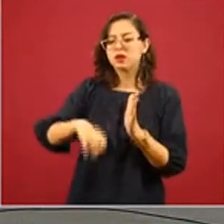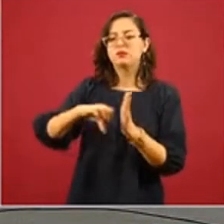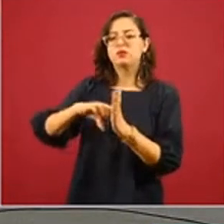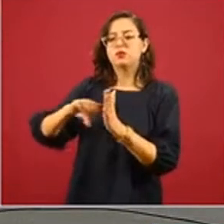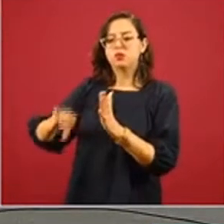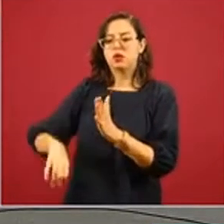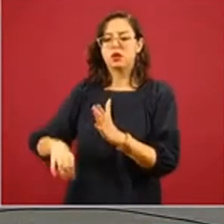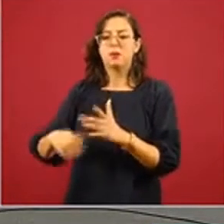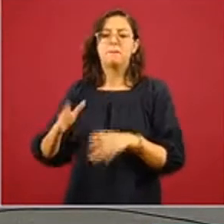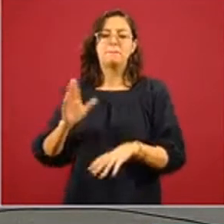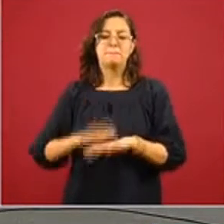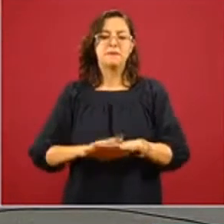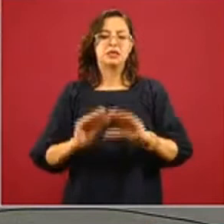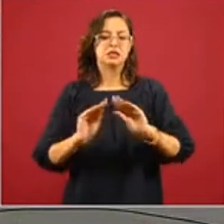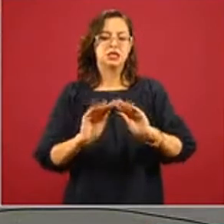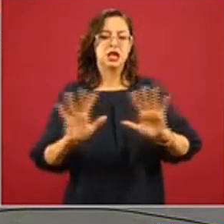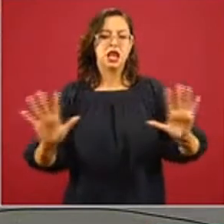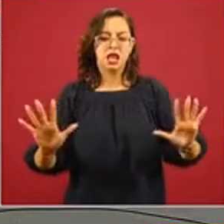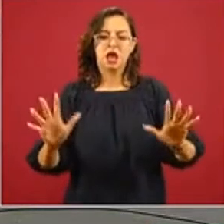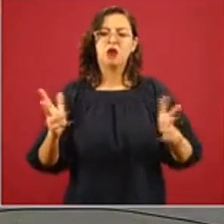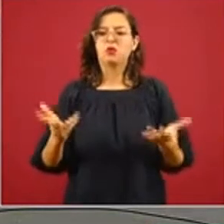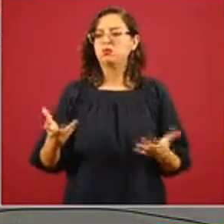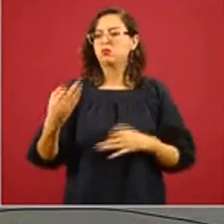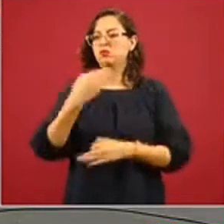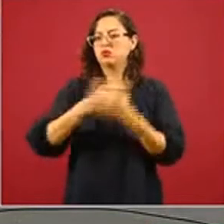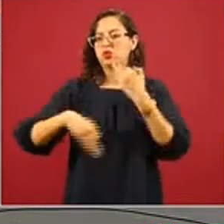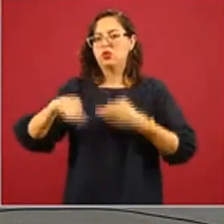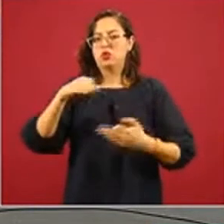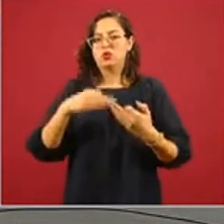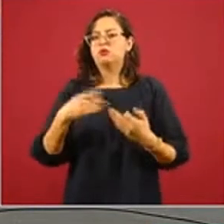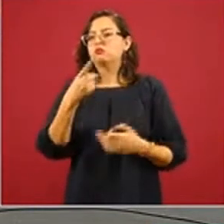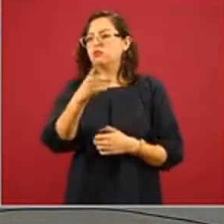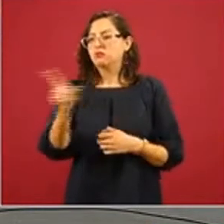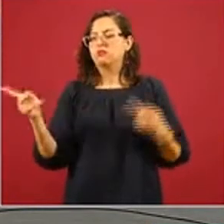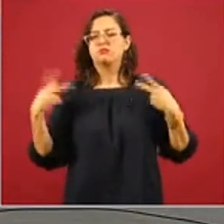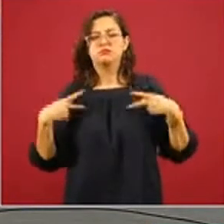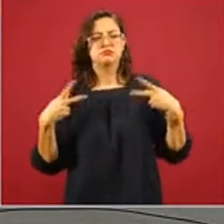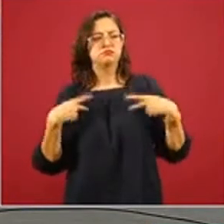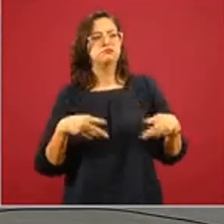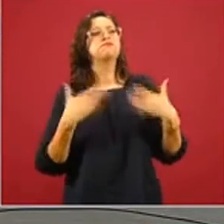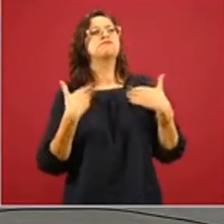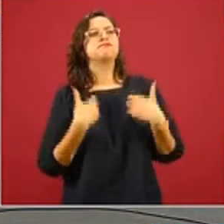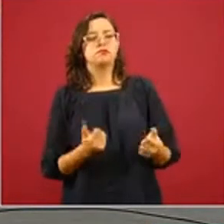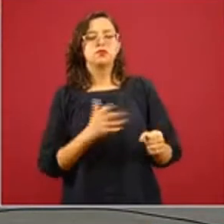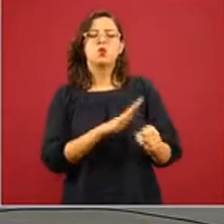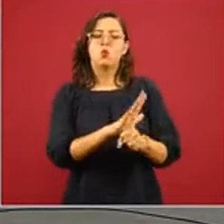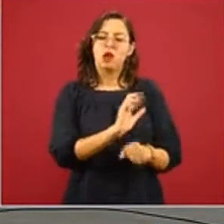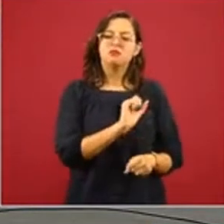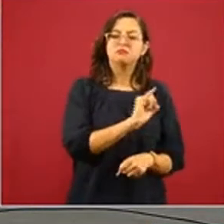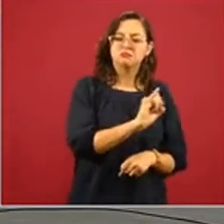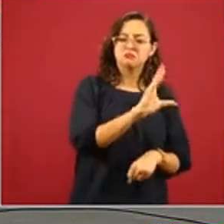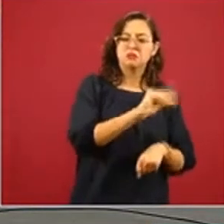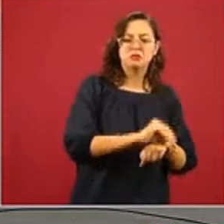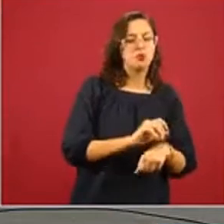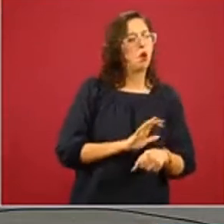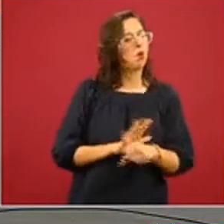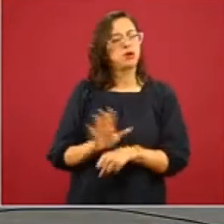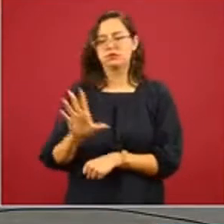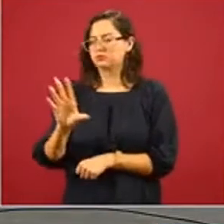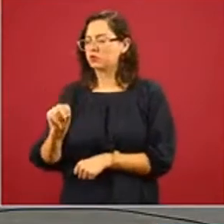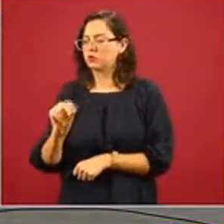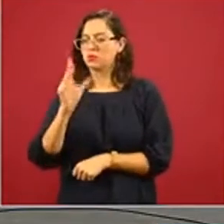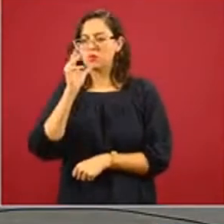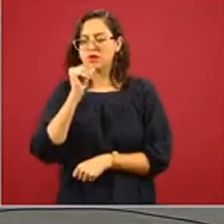que tratamos de que sean de una manera abarcantes para que tengan una referencia en relación a las actividades que pueden